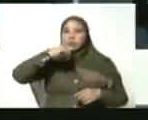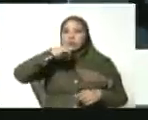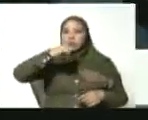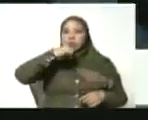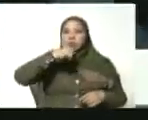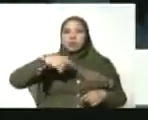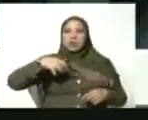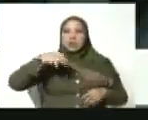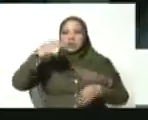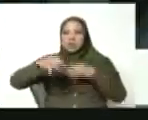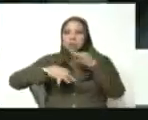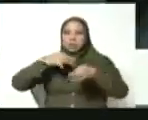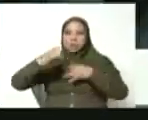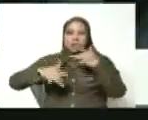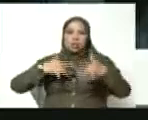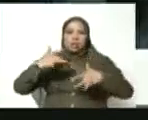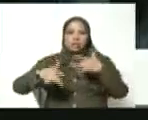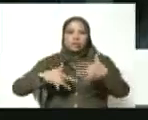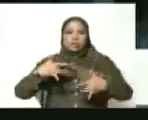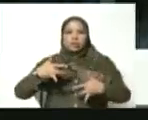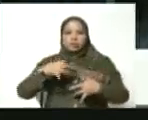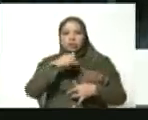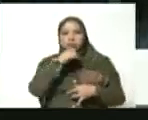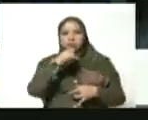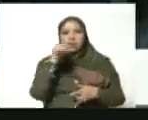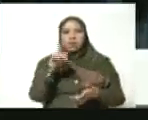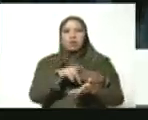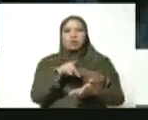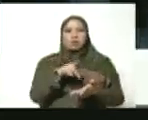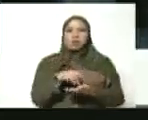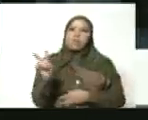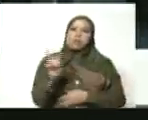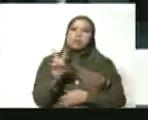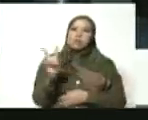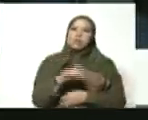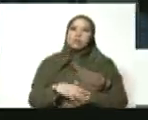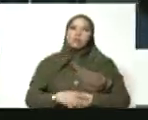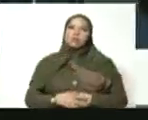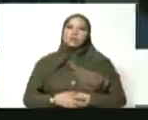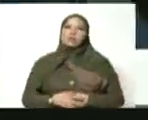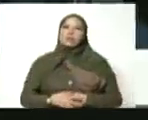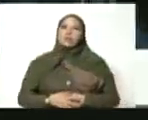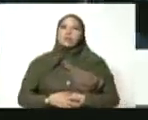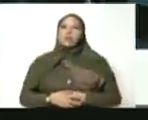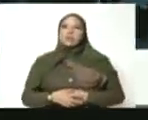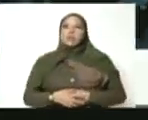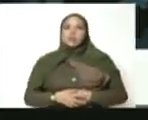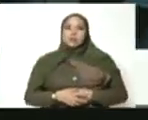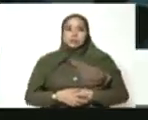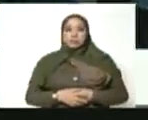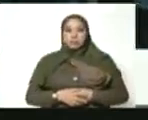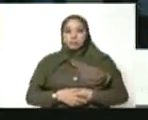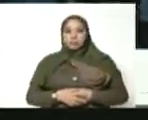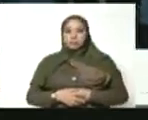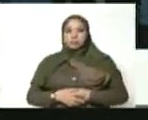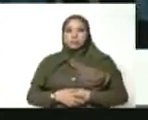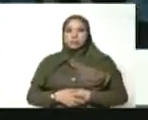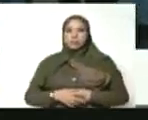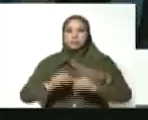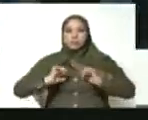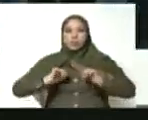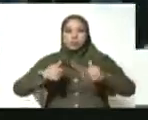los detalles de esta actividad. Además, ¿cuáles son las expectativas? ¿Quiénes participarán por Venezuela? Bueno, es auspicioso que este